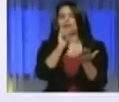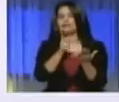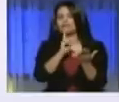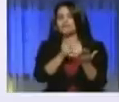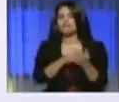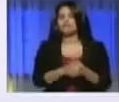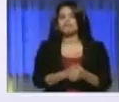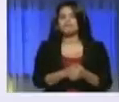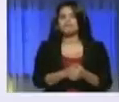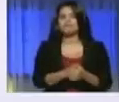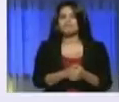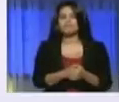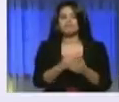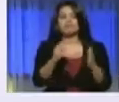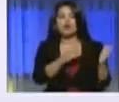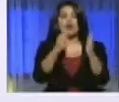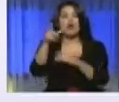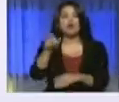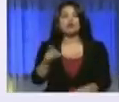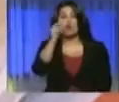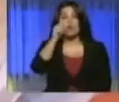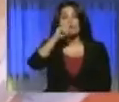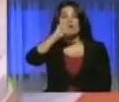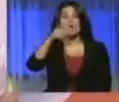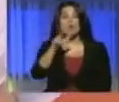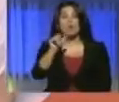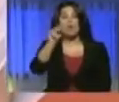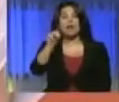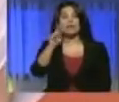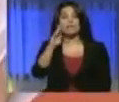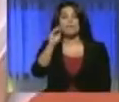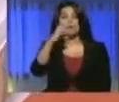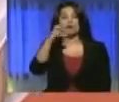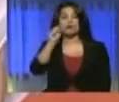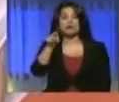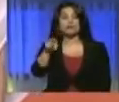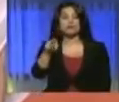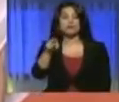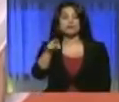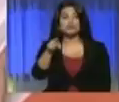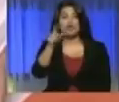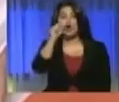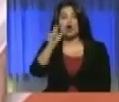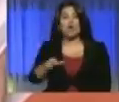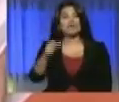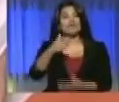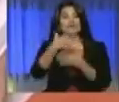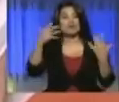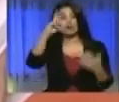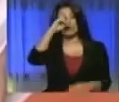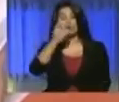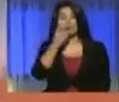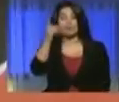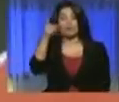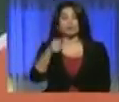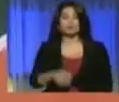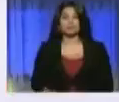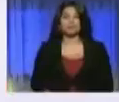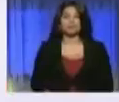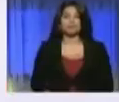La opinión de Juan Bosch, República Dominicana, el gigante de la República Dominicana.